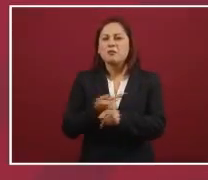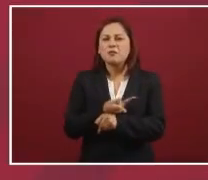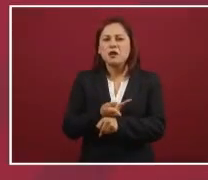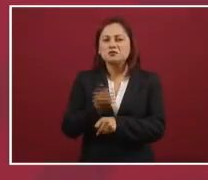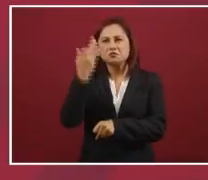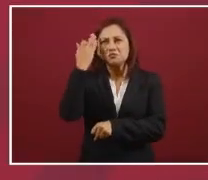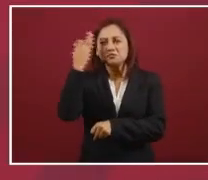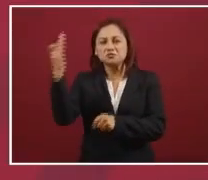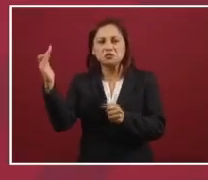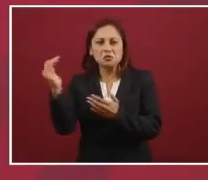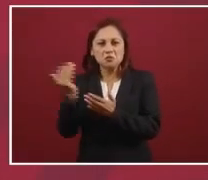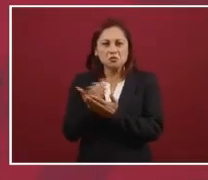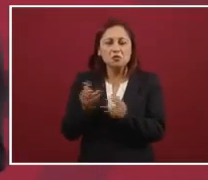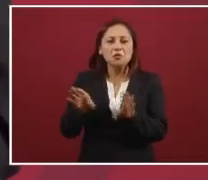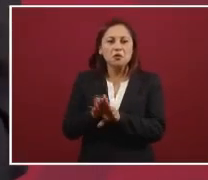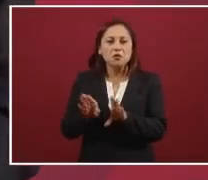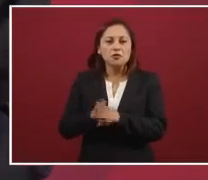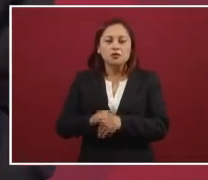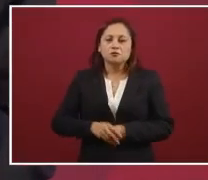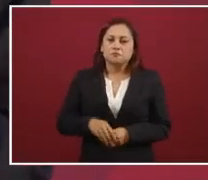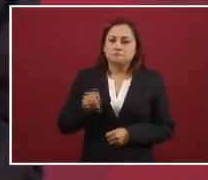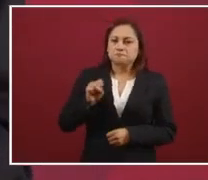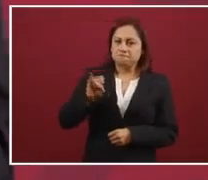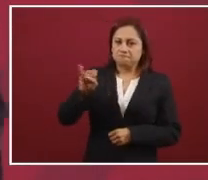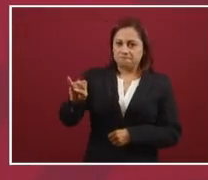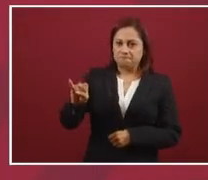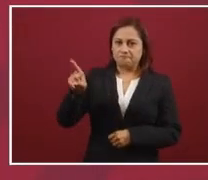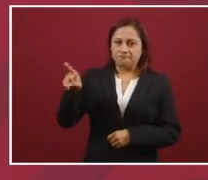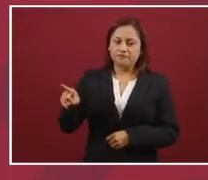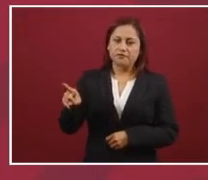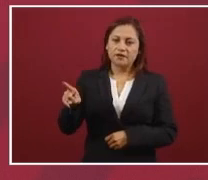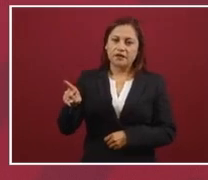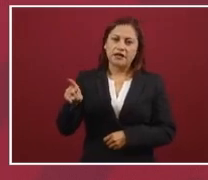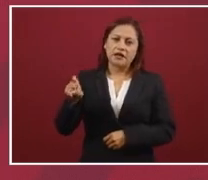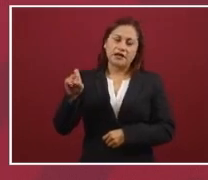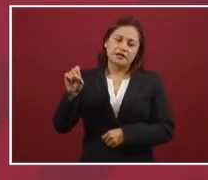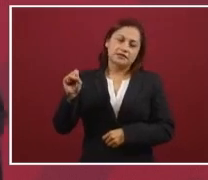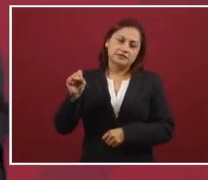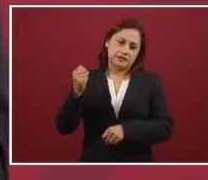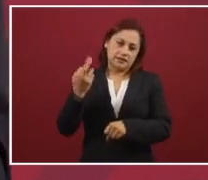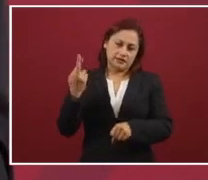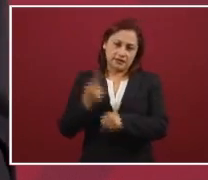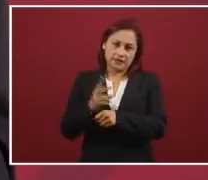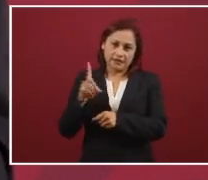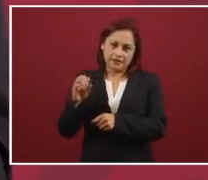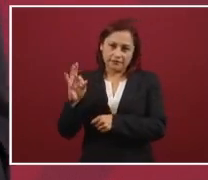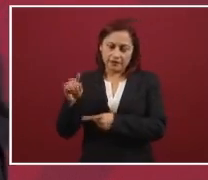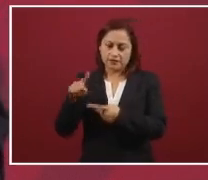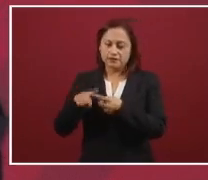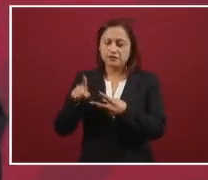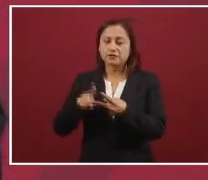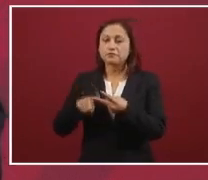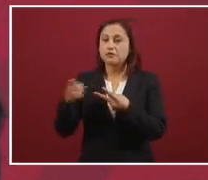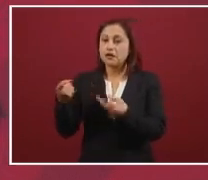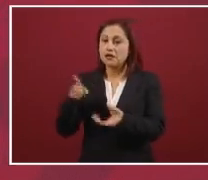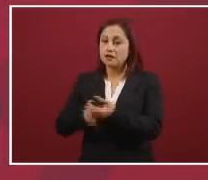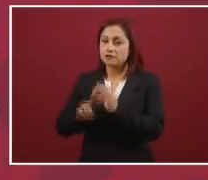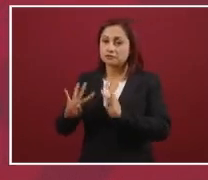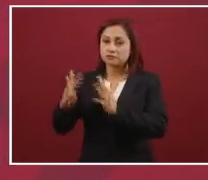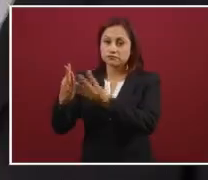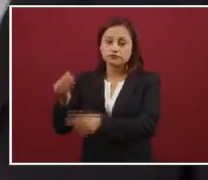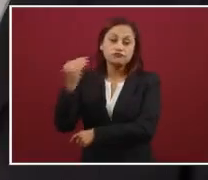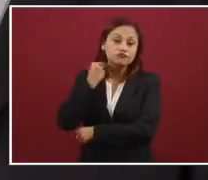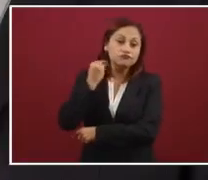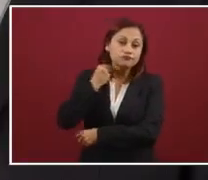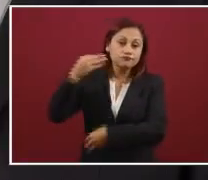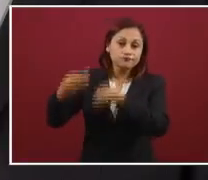tanto la Secretaría de la Defensa, su departamento jurídico, como la consejería están trabajando. Me